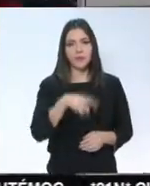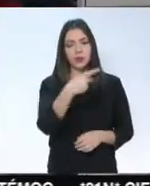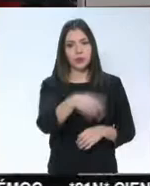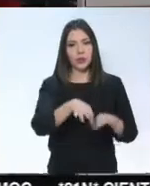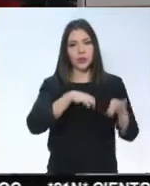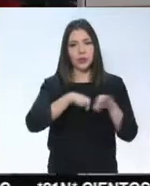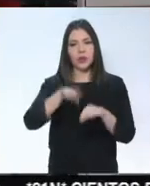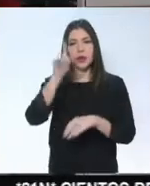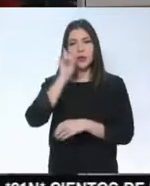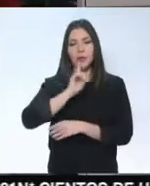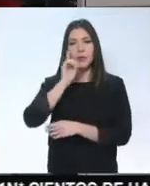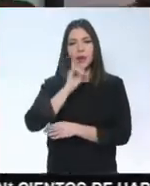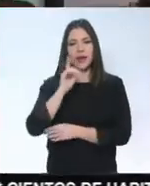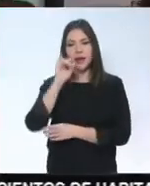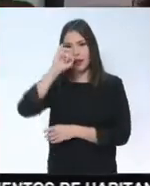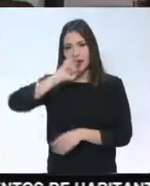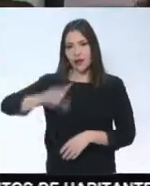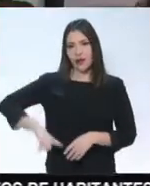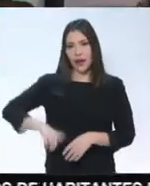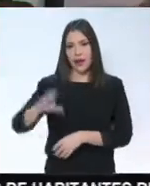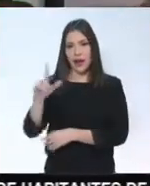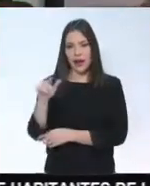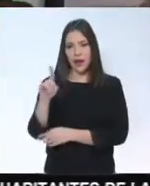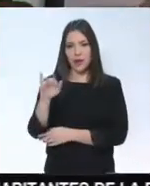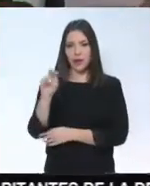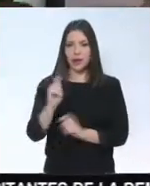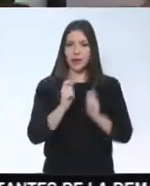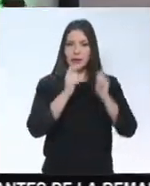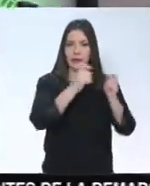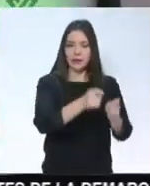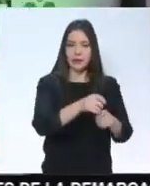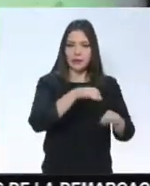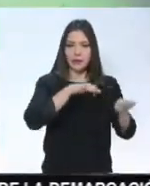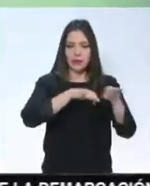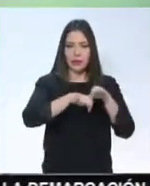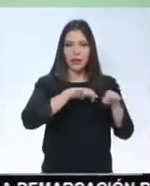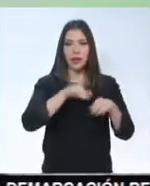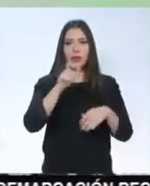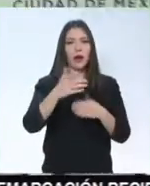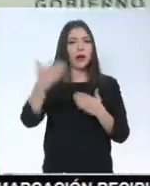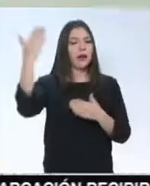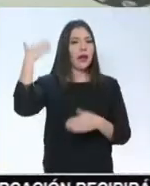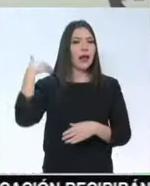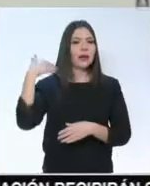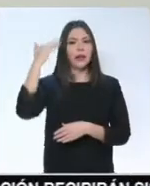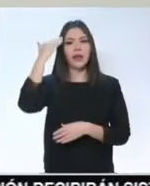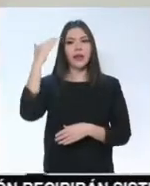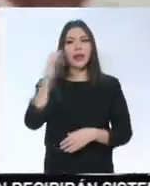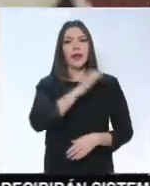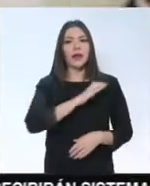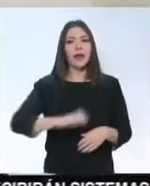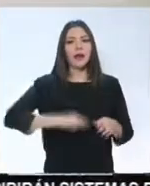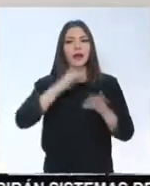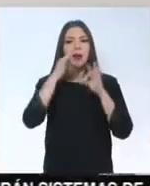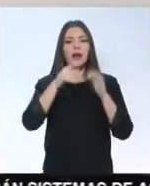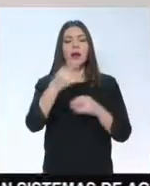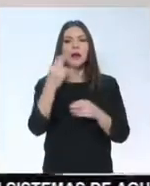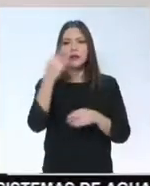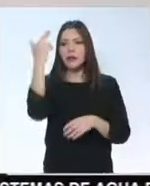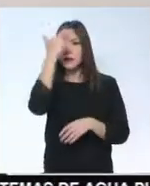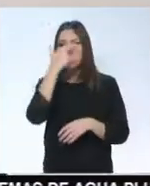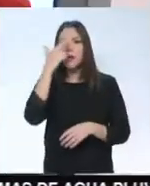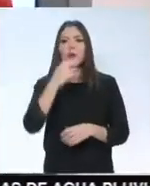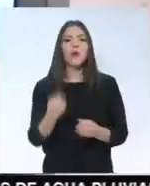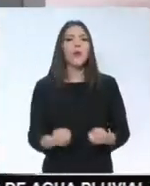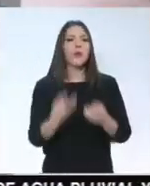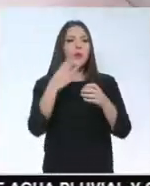encargó la doctora Claudia, la jefa de gobierno, desde la campaña. Estuvimos analizando cuál era el primer call center que teníamos que migrar.